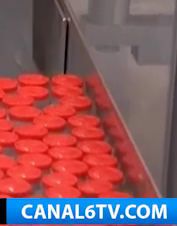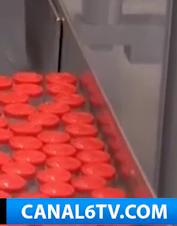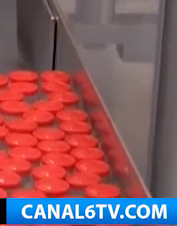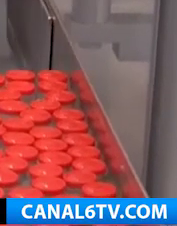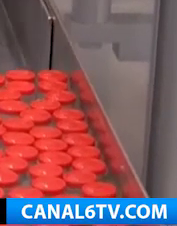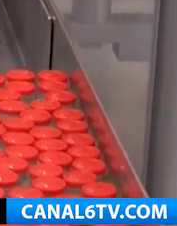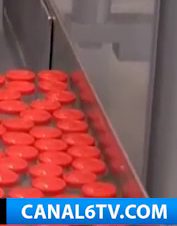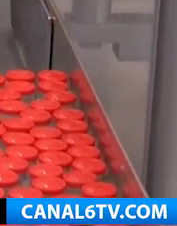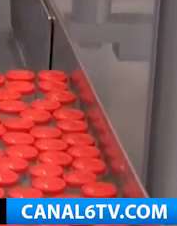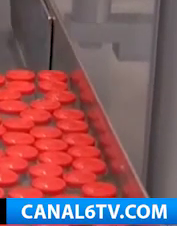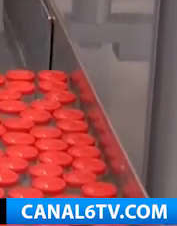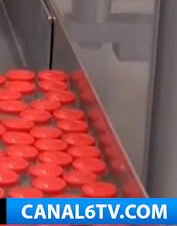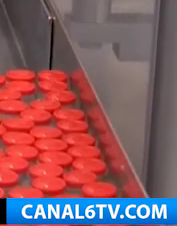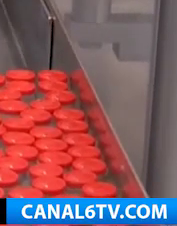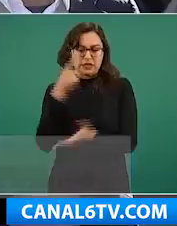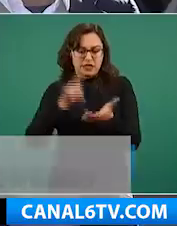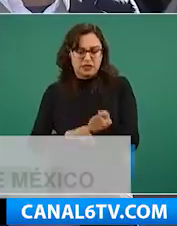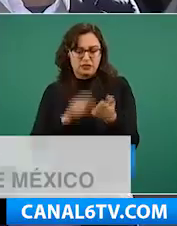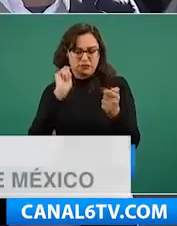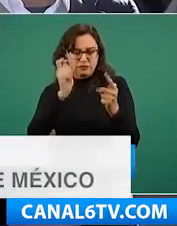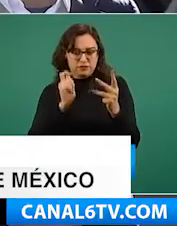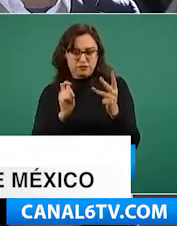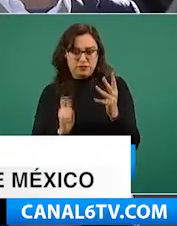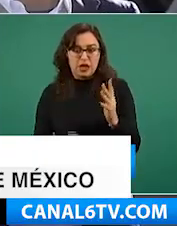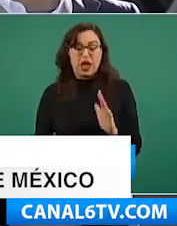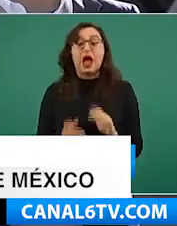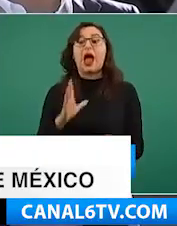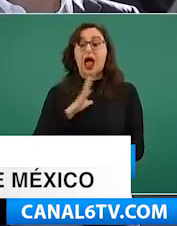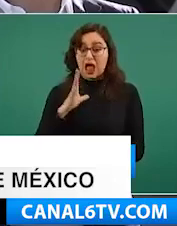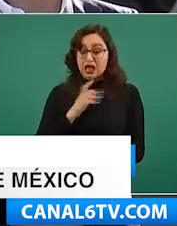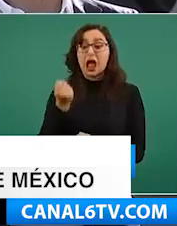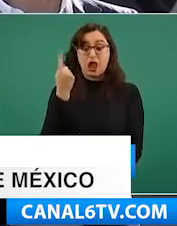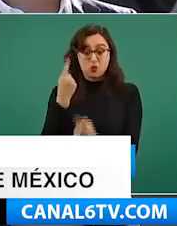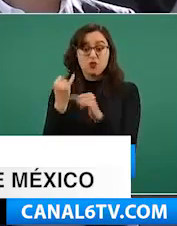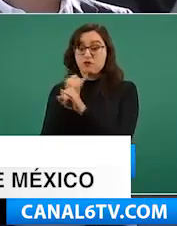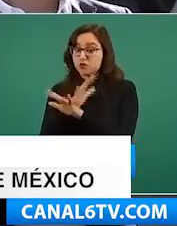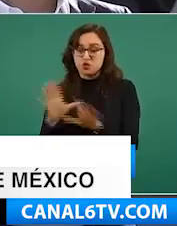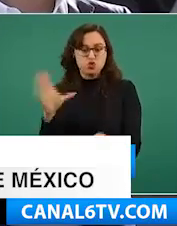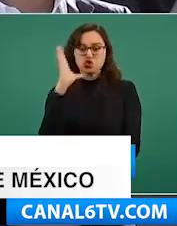que impiden que se hagan públicos aspectos como los precios. Sí tenemos restricciones de información